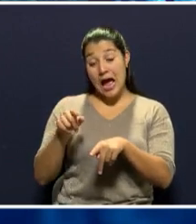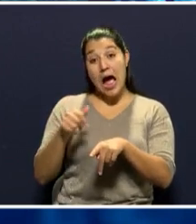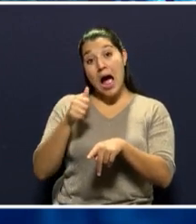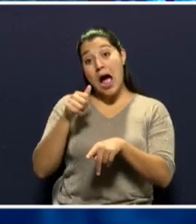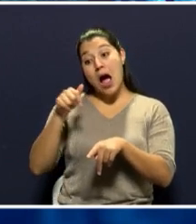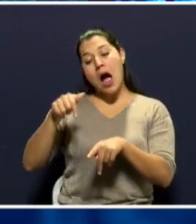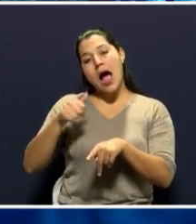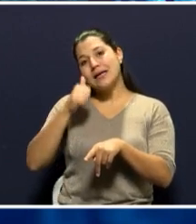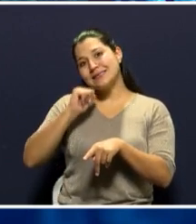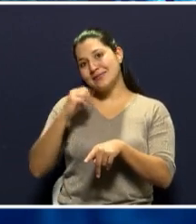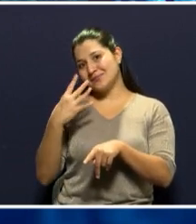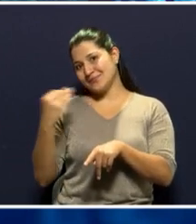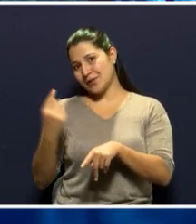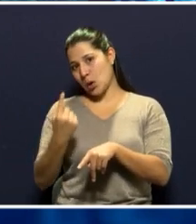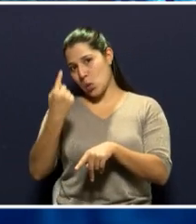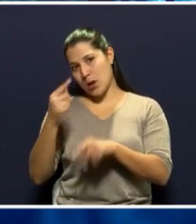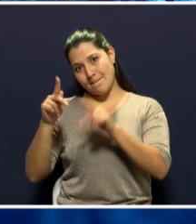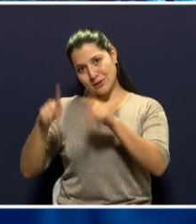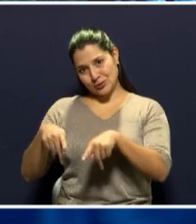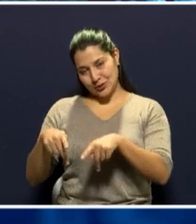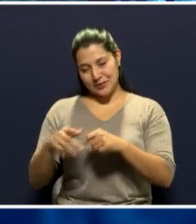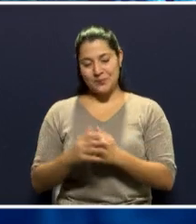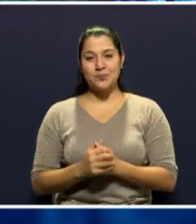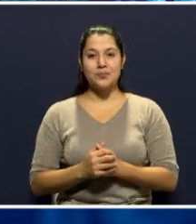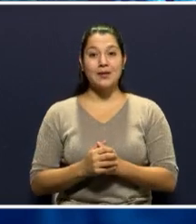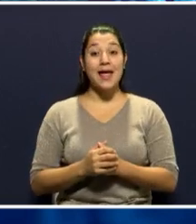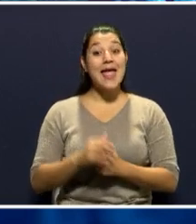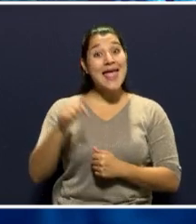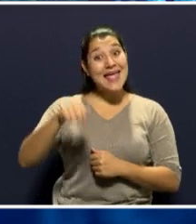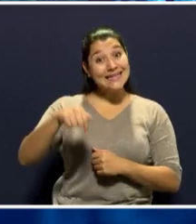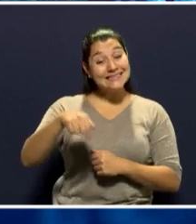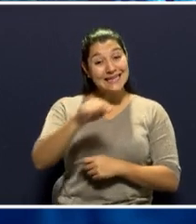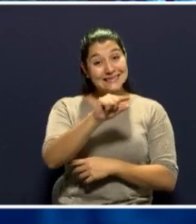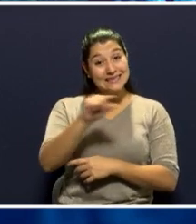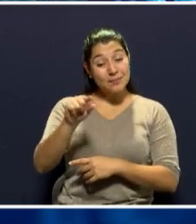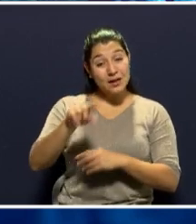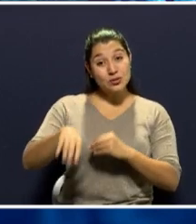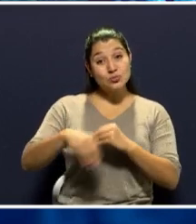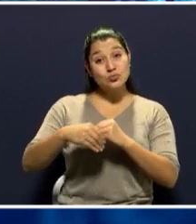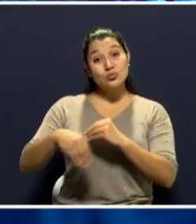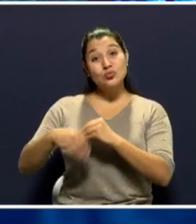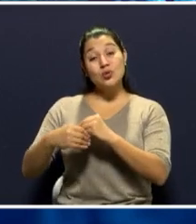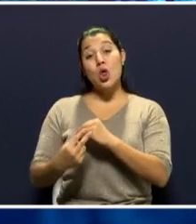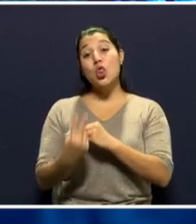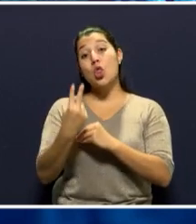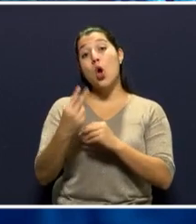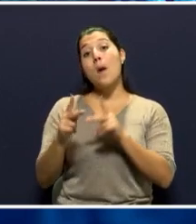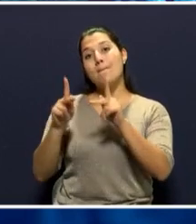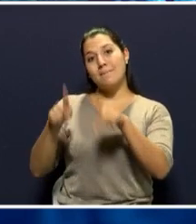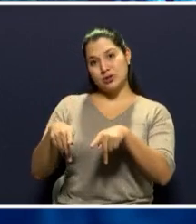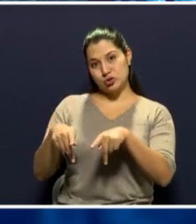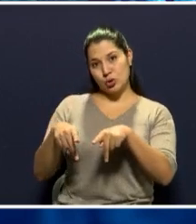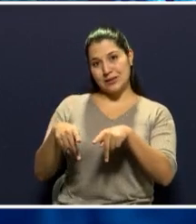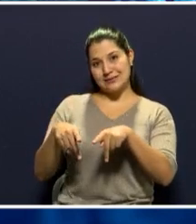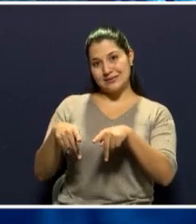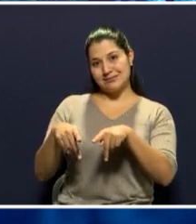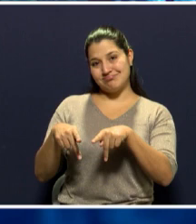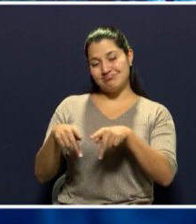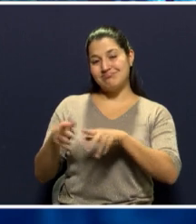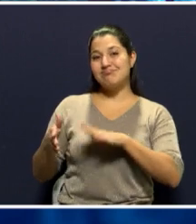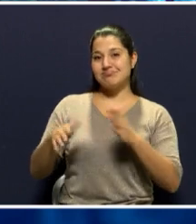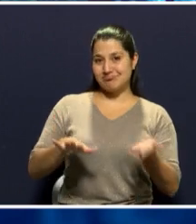persona menos que ayer. Esta semana se sumaron 2 personas a la cifra total de fallecidos.